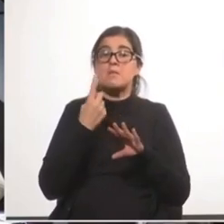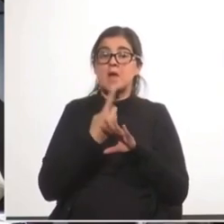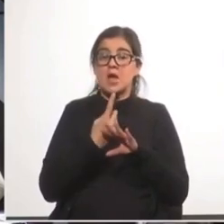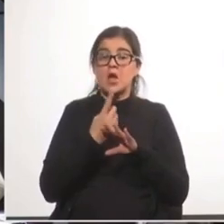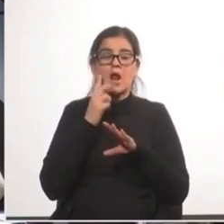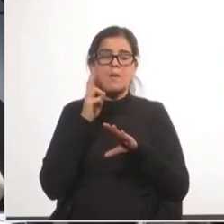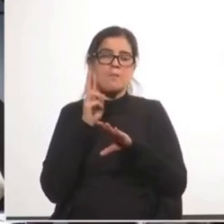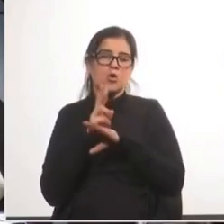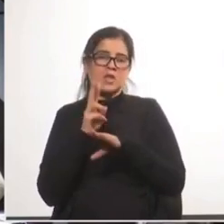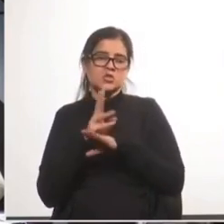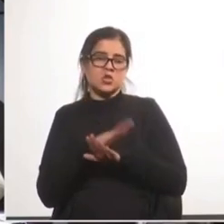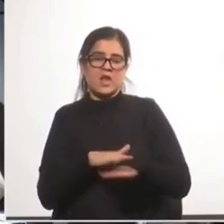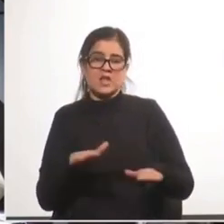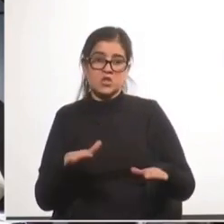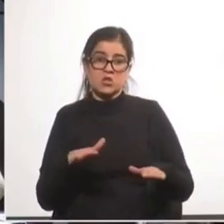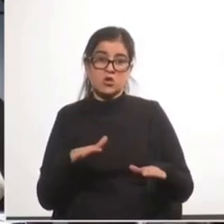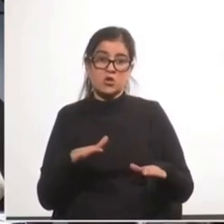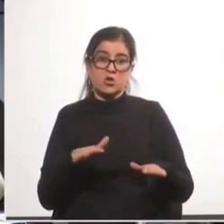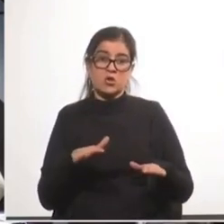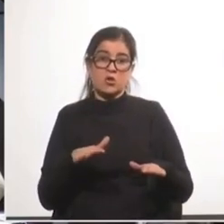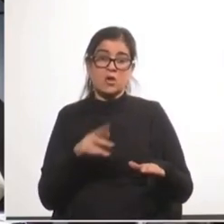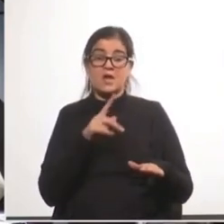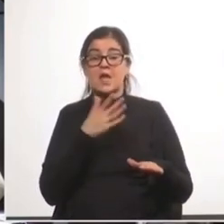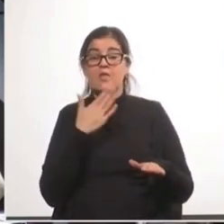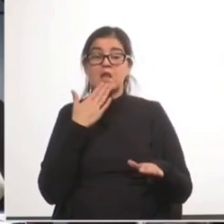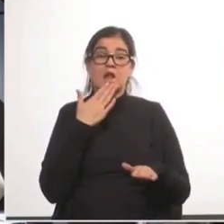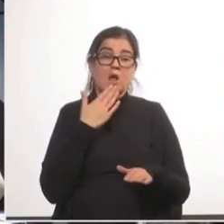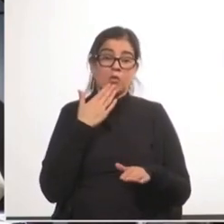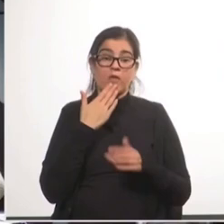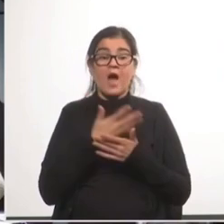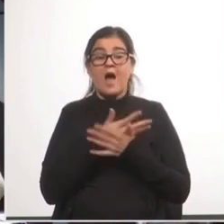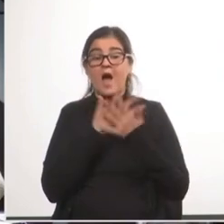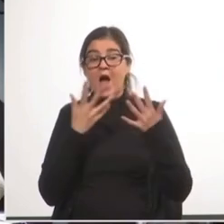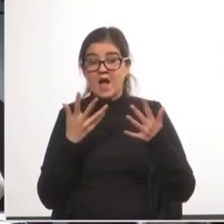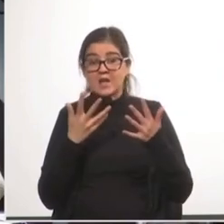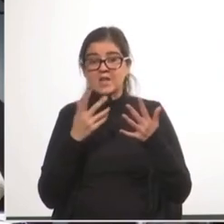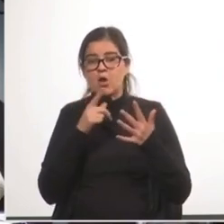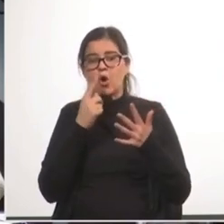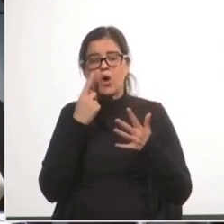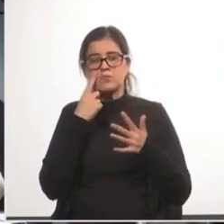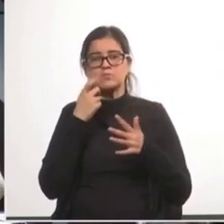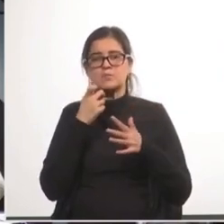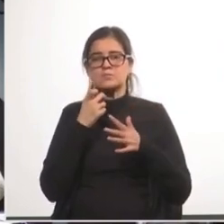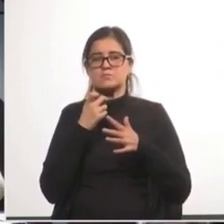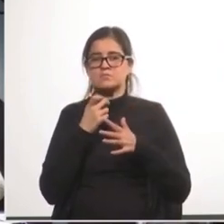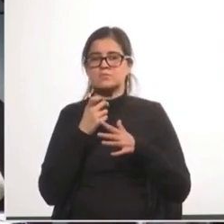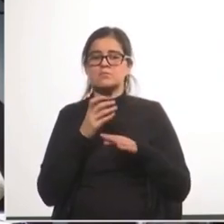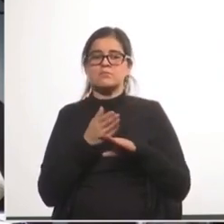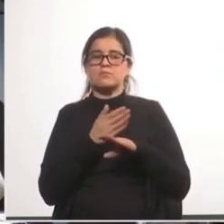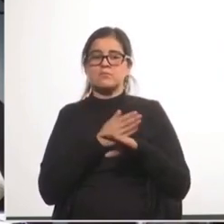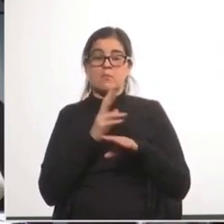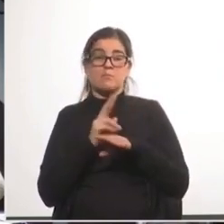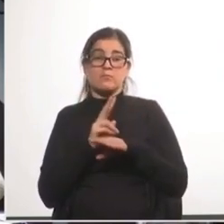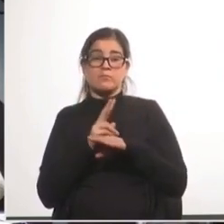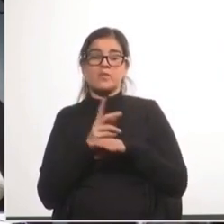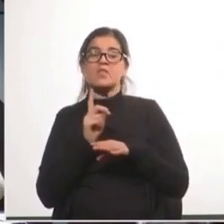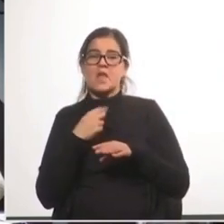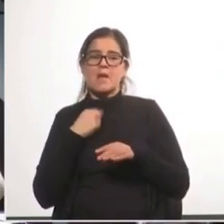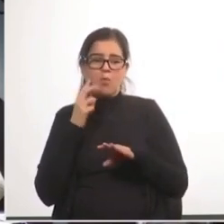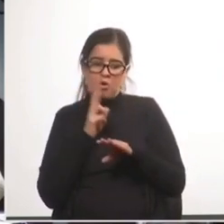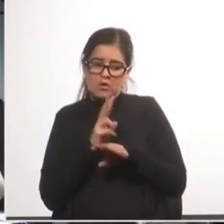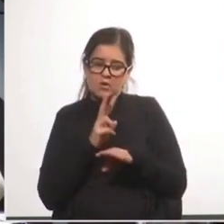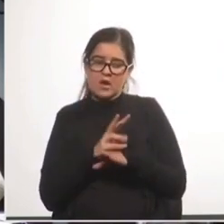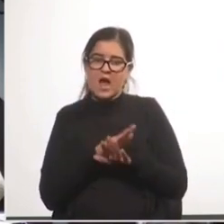la protección del niño. Y ante la duda de alguien con medidas cautelares, yo tengo que proteger al